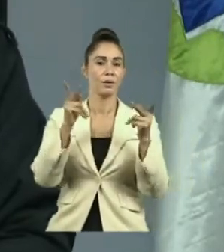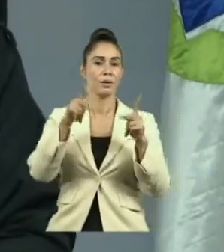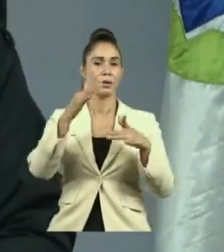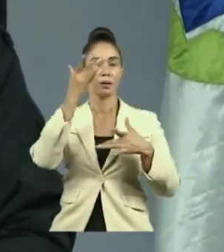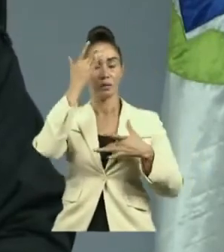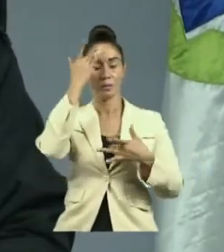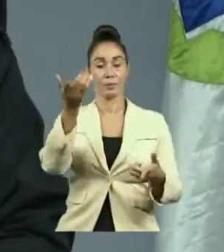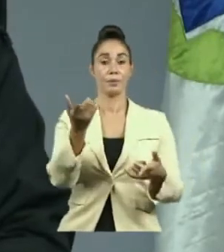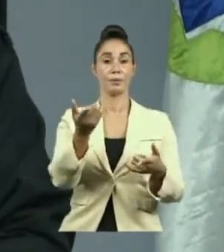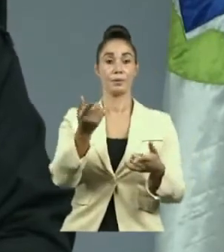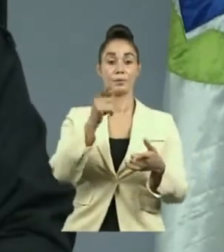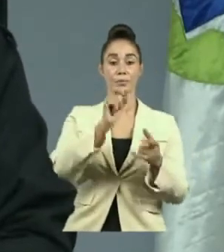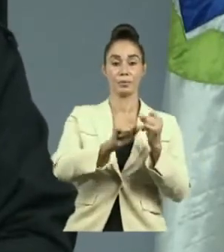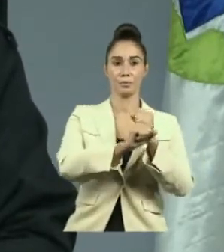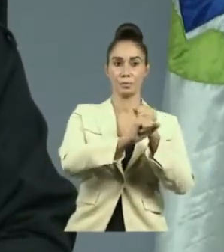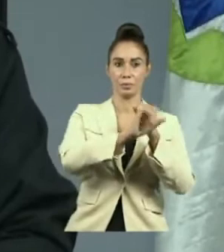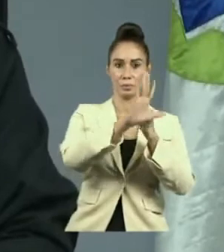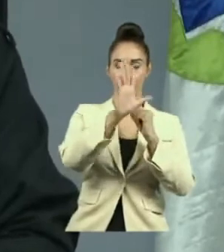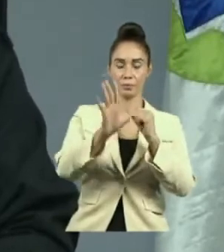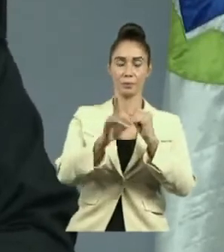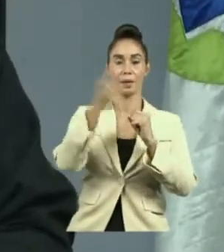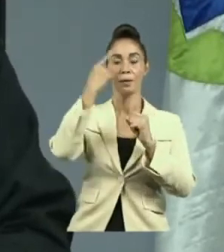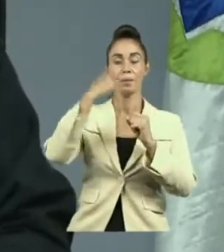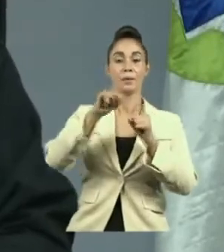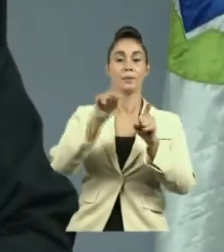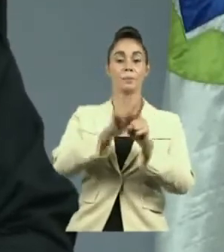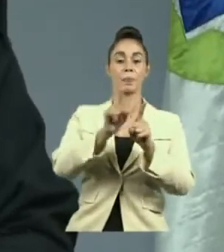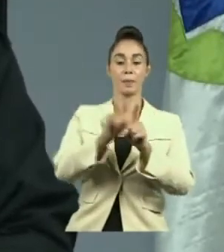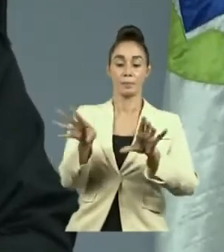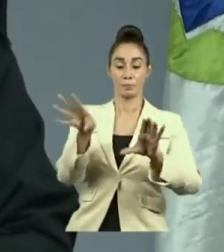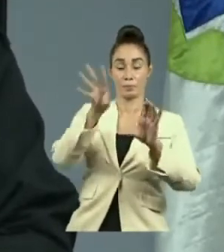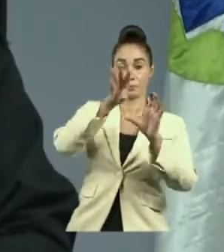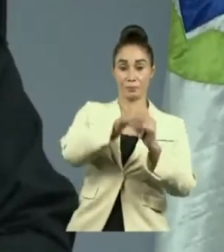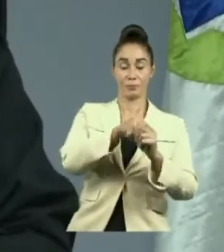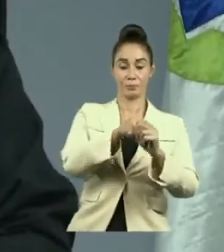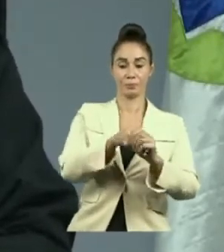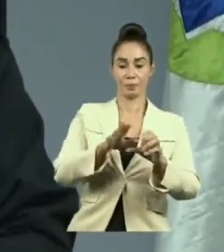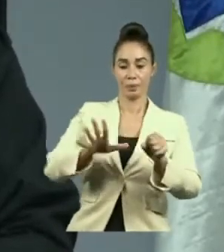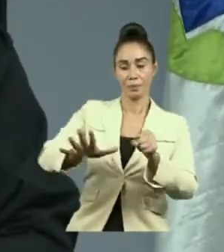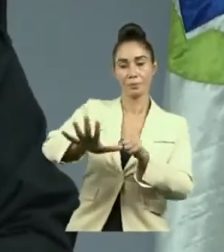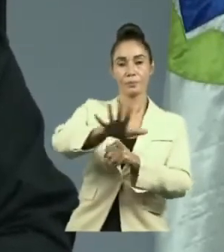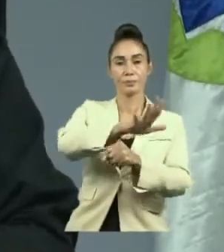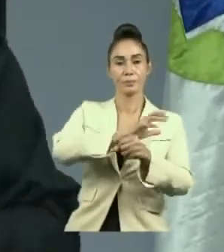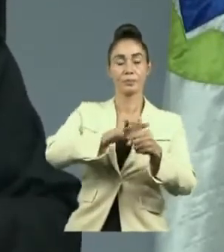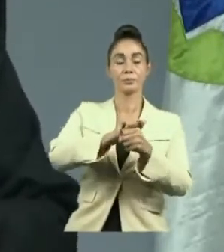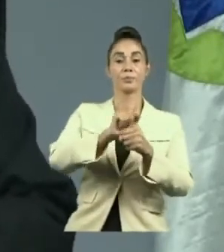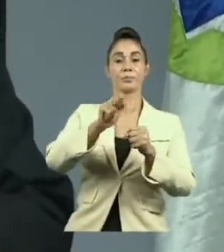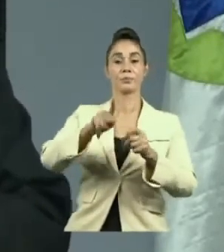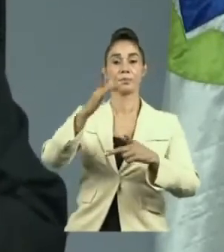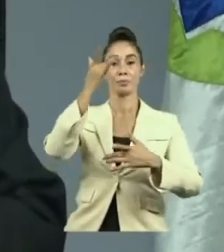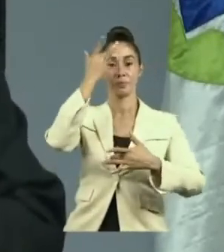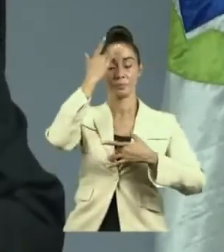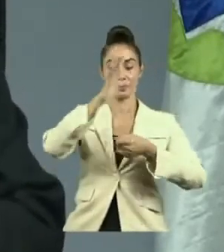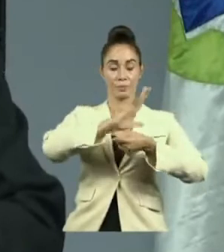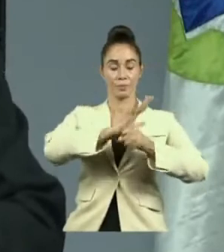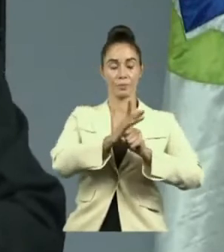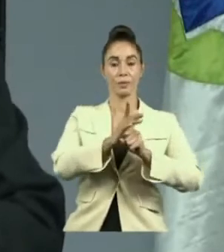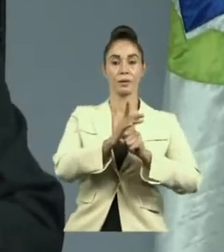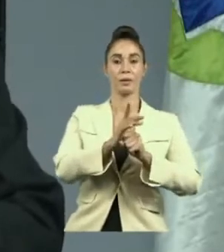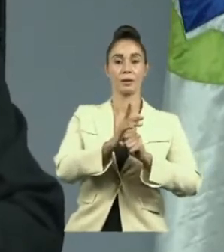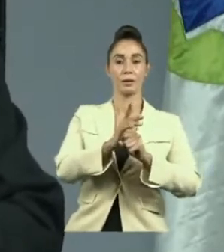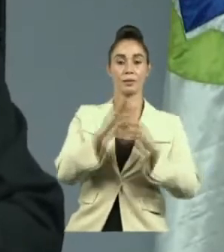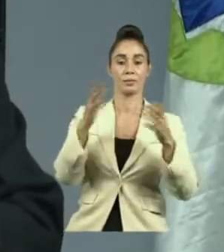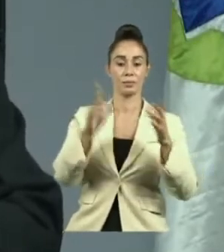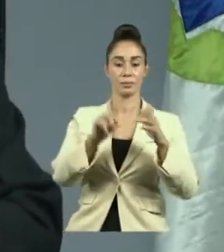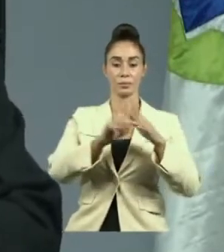pero también allí van a estar compilados el total de casos de las salidas clínicas